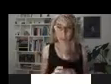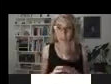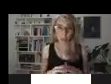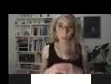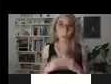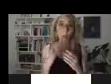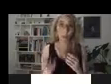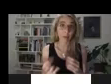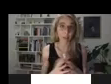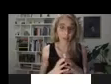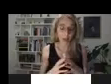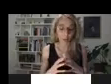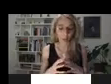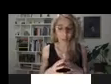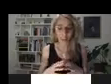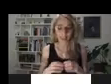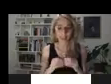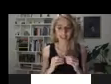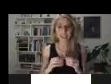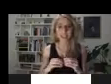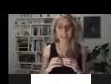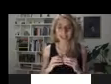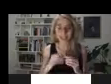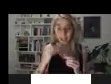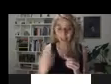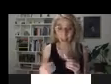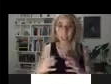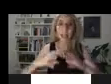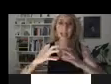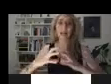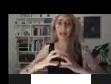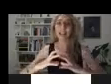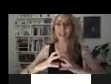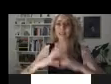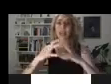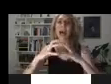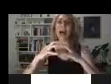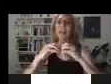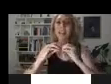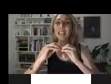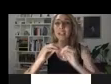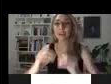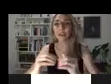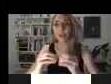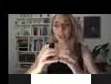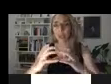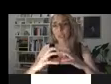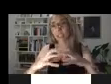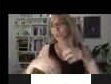gusta pensar, pues me gusta proponerles a modo de cierre, que la pandemia